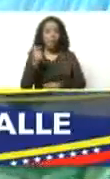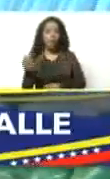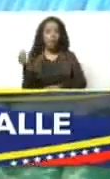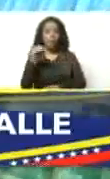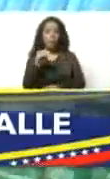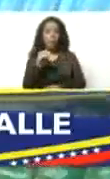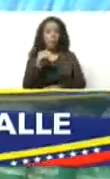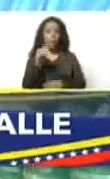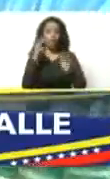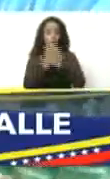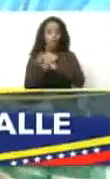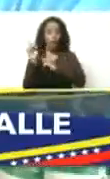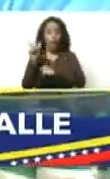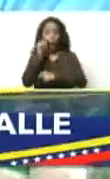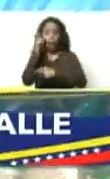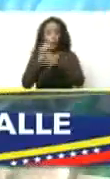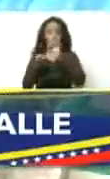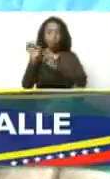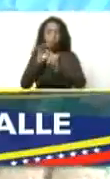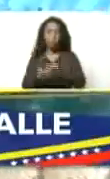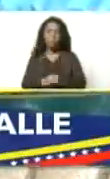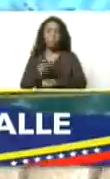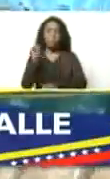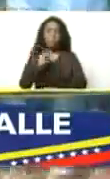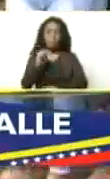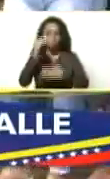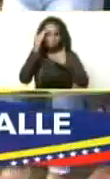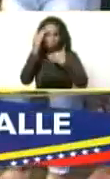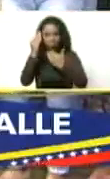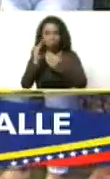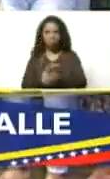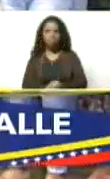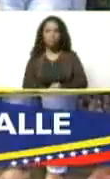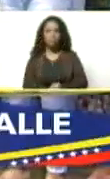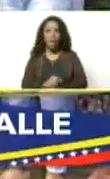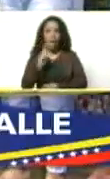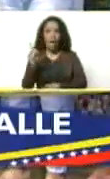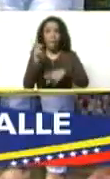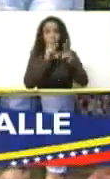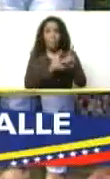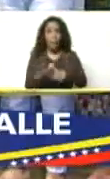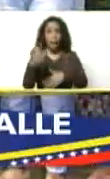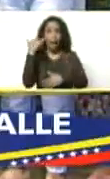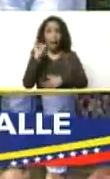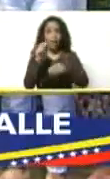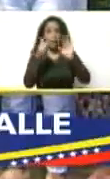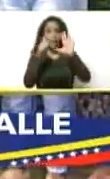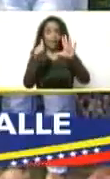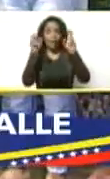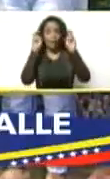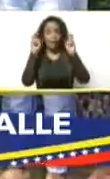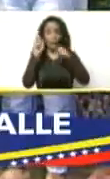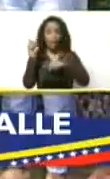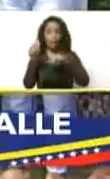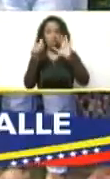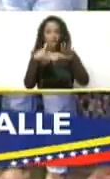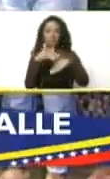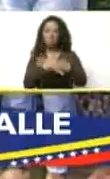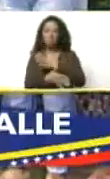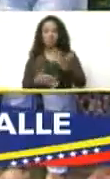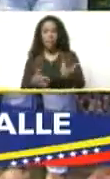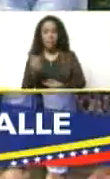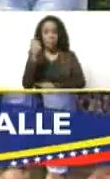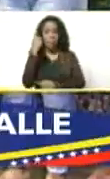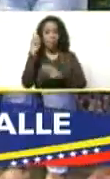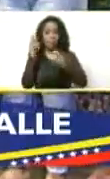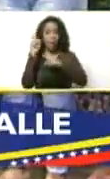respecto. Sí, mi presidente, ¿cómo está? Ese plan cuenta de 6 vértices. ¿Cuáles son esos 6 vértices? El primer